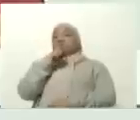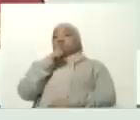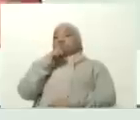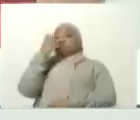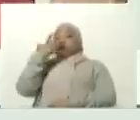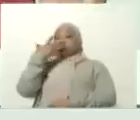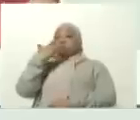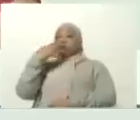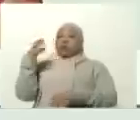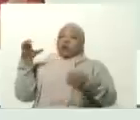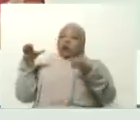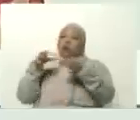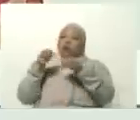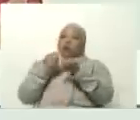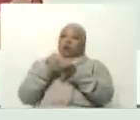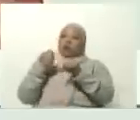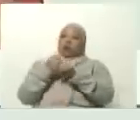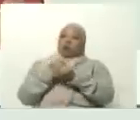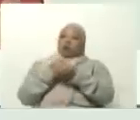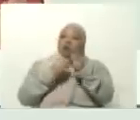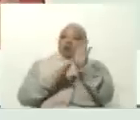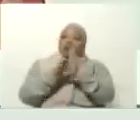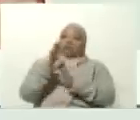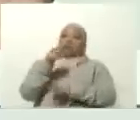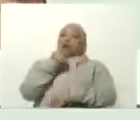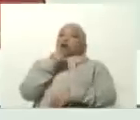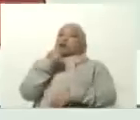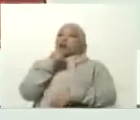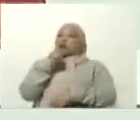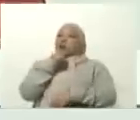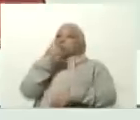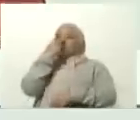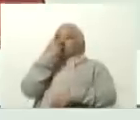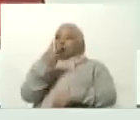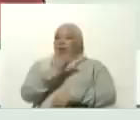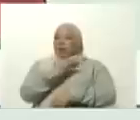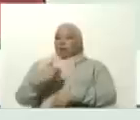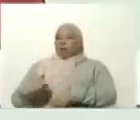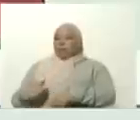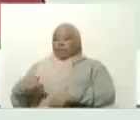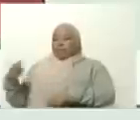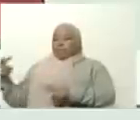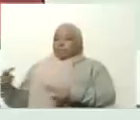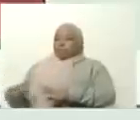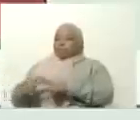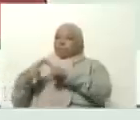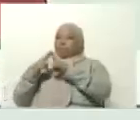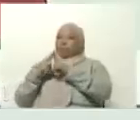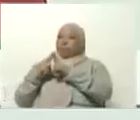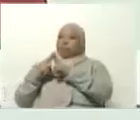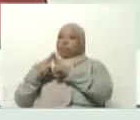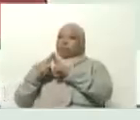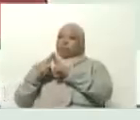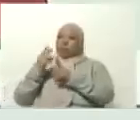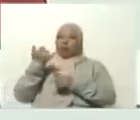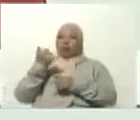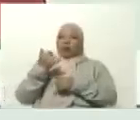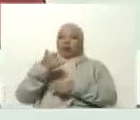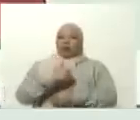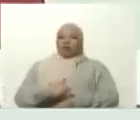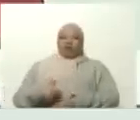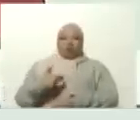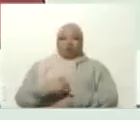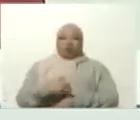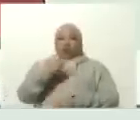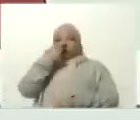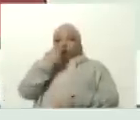Se hizo la reunión, entonces ya andan ardidos. ¿Y con quién? El presidente ha invitado a todo el mundo a reunirse. Mire, el presidente tiene tanto estómago que